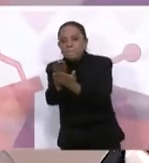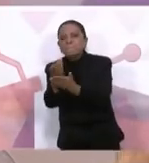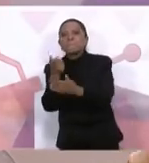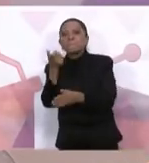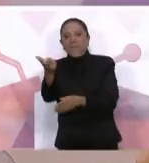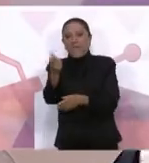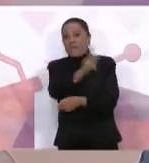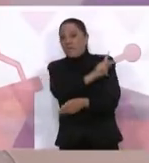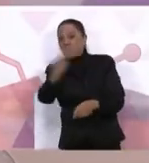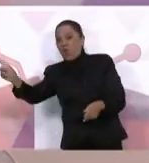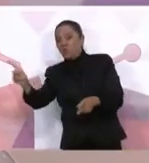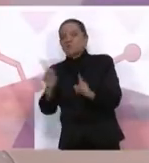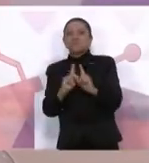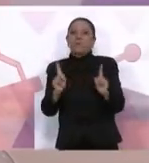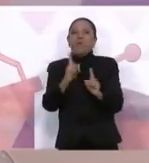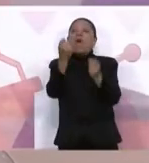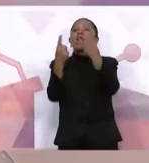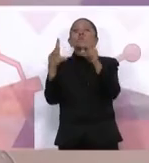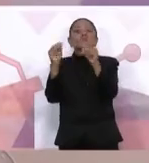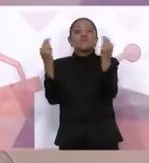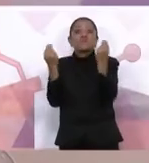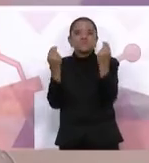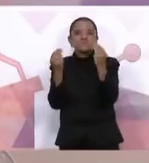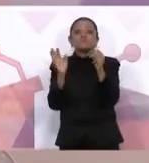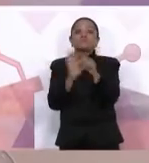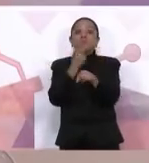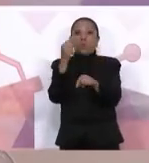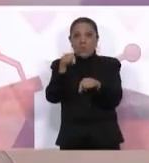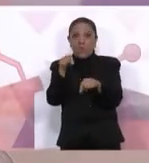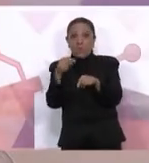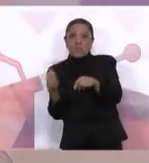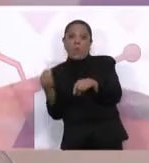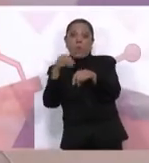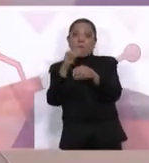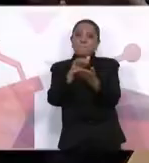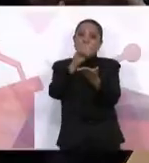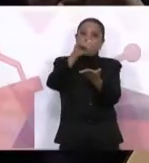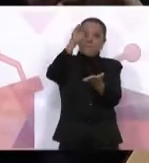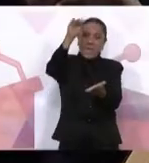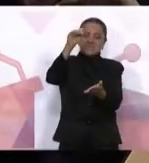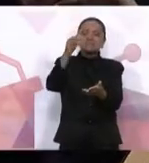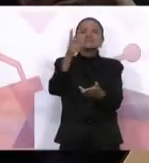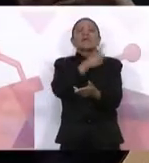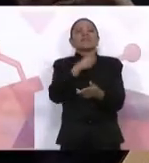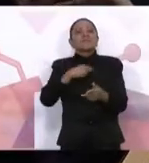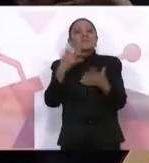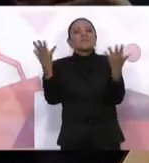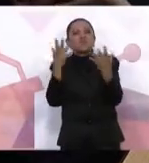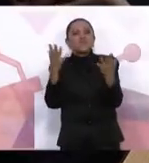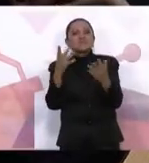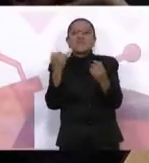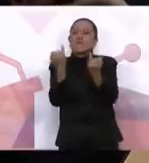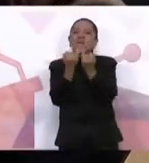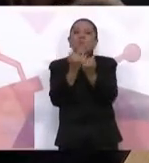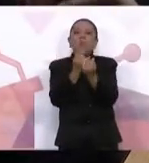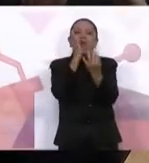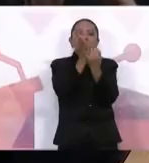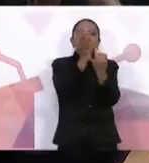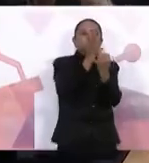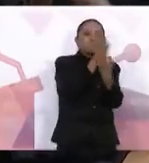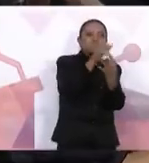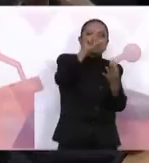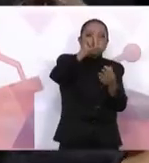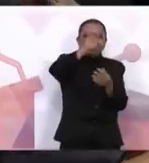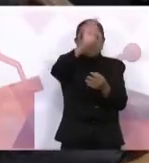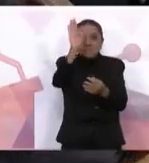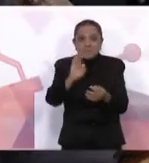vamos a aumentar tenemos que hacerlo con un criterio también de proporcionalidad y de pertinencia educativa yo creo que hoy vale la pena aumentar a